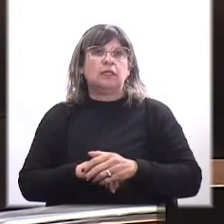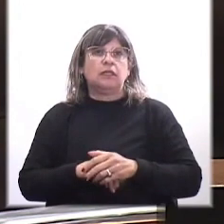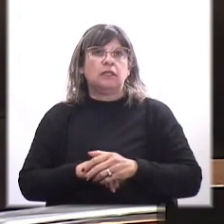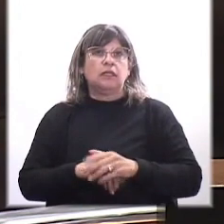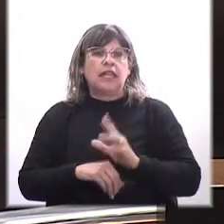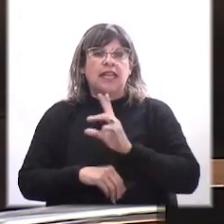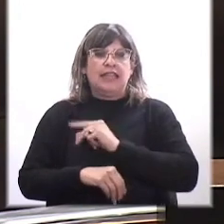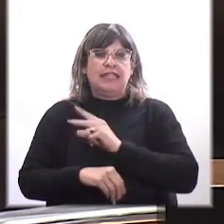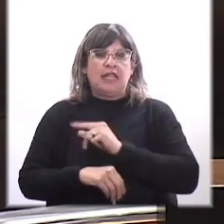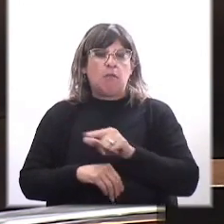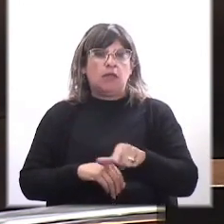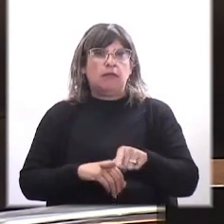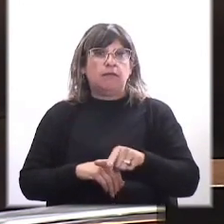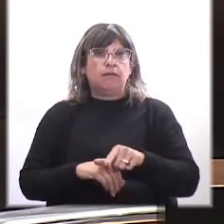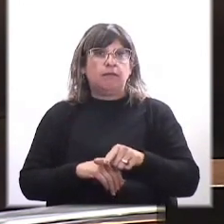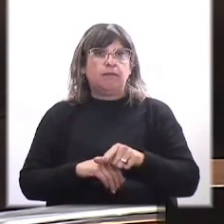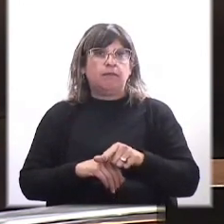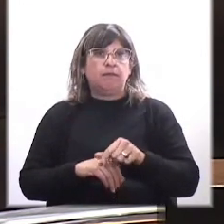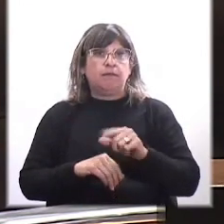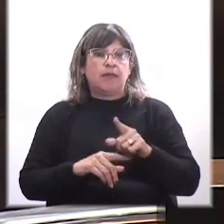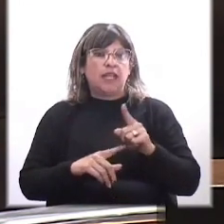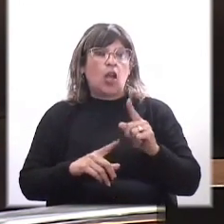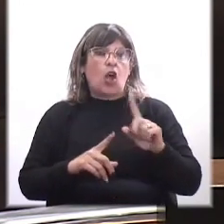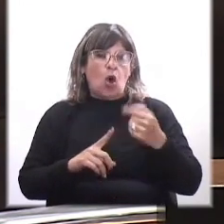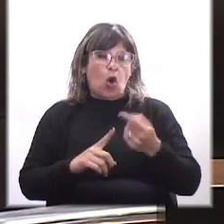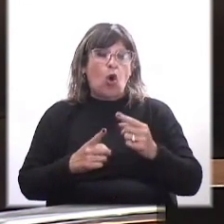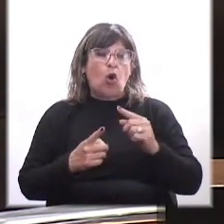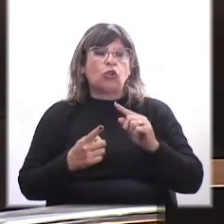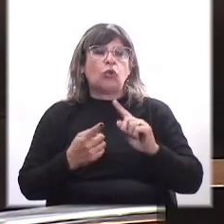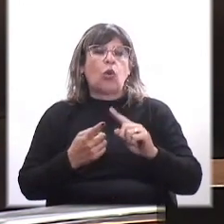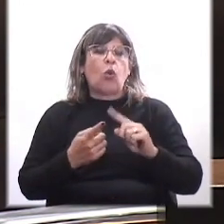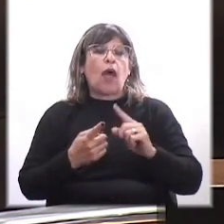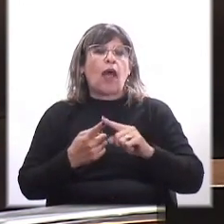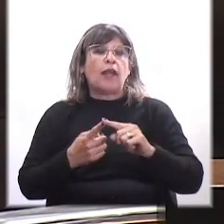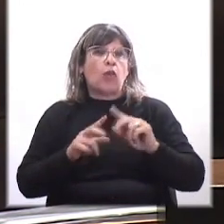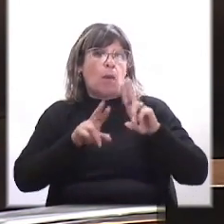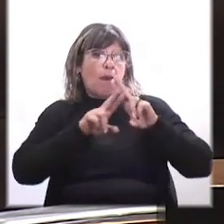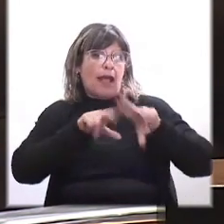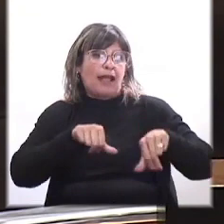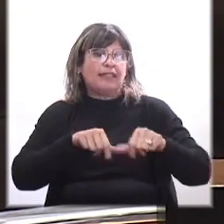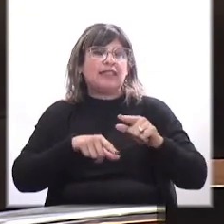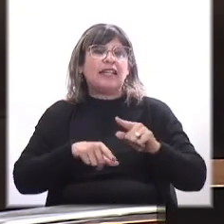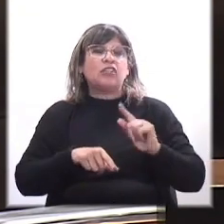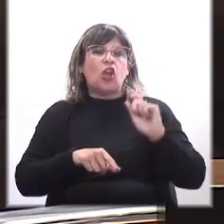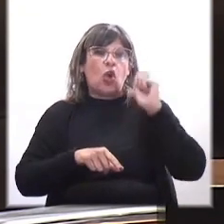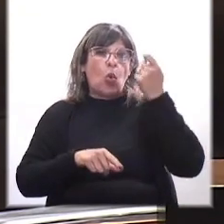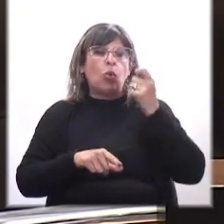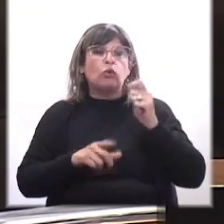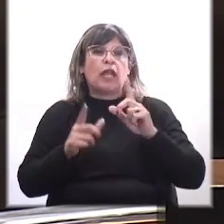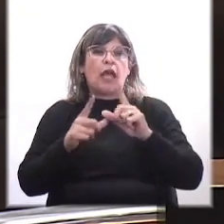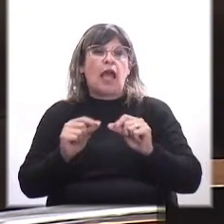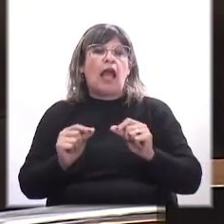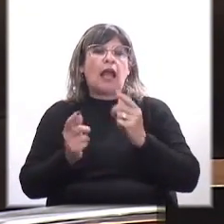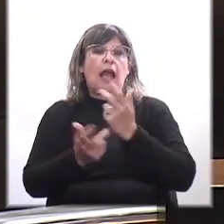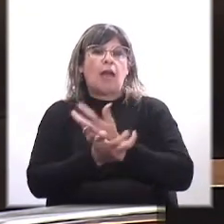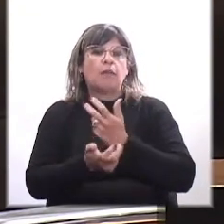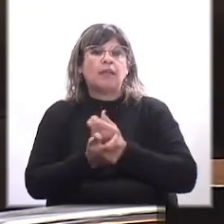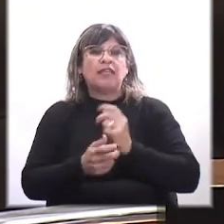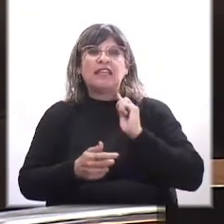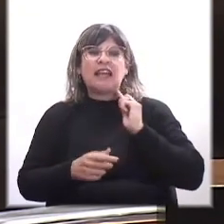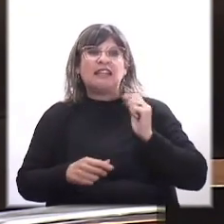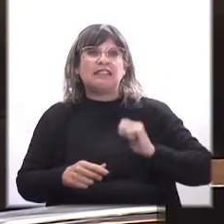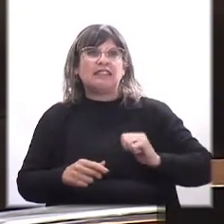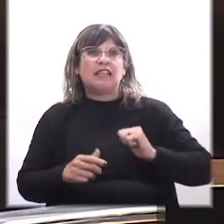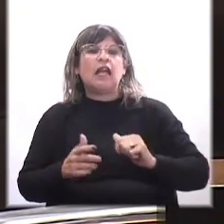En diciembre se suscribe un acuerdo de cancelación entre UTE, ANCAP y Gas Sayago por